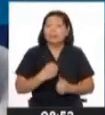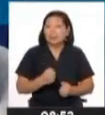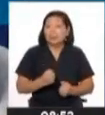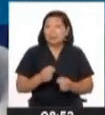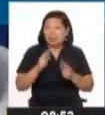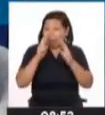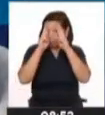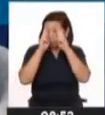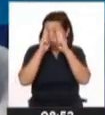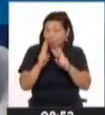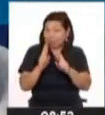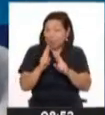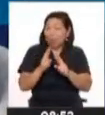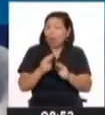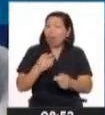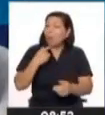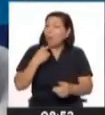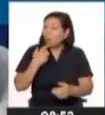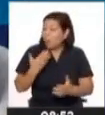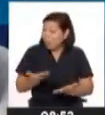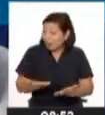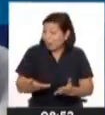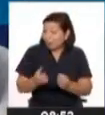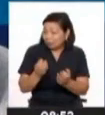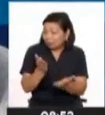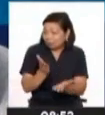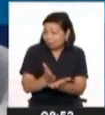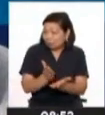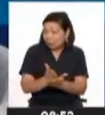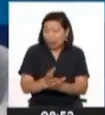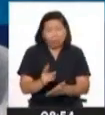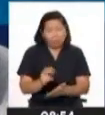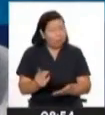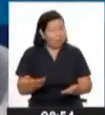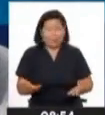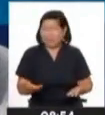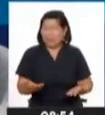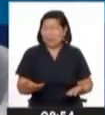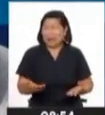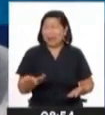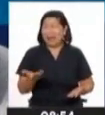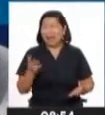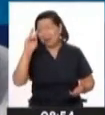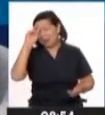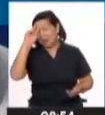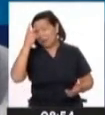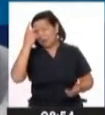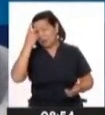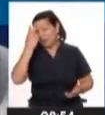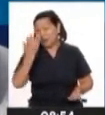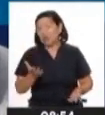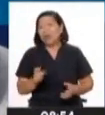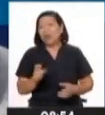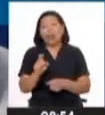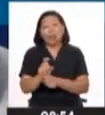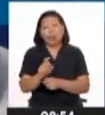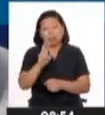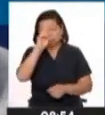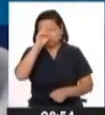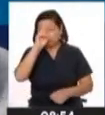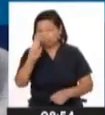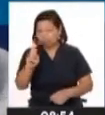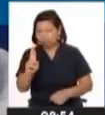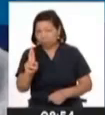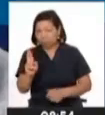más respetuosa, amable y firme a la vez, porque no se trata de, hay esta confusión, educación